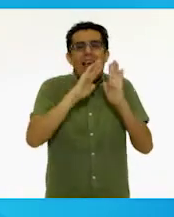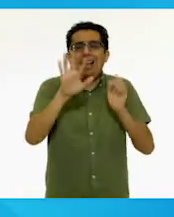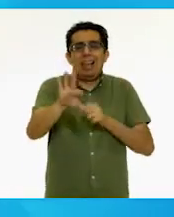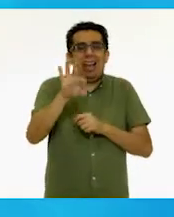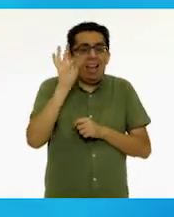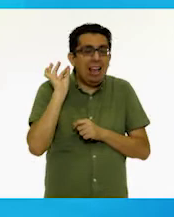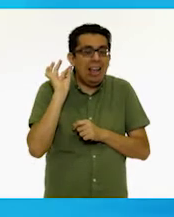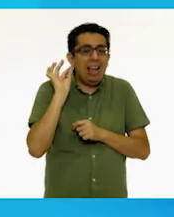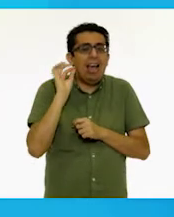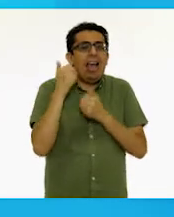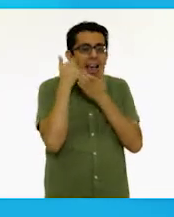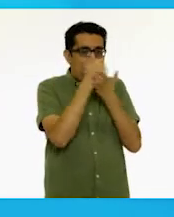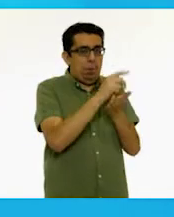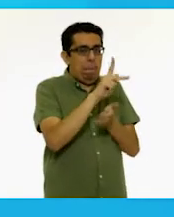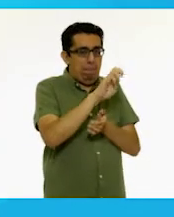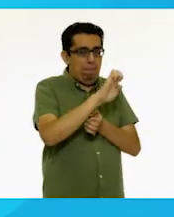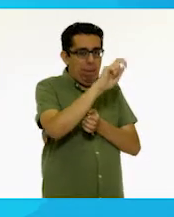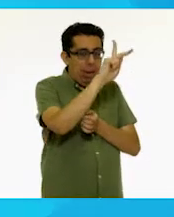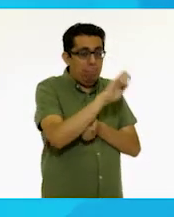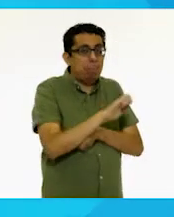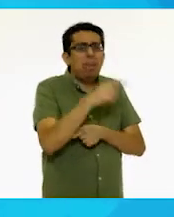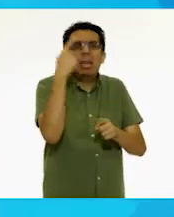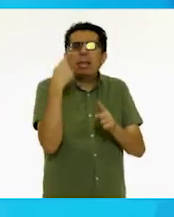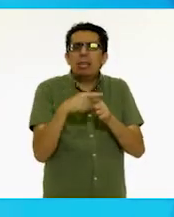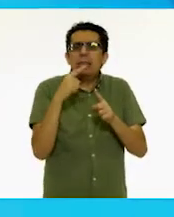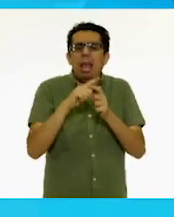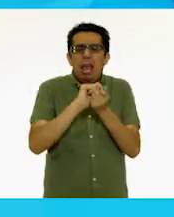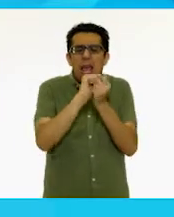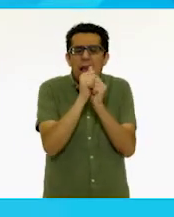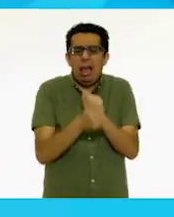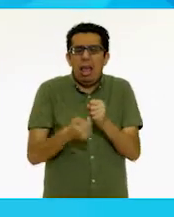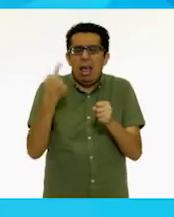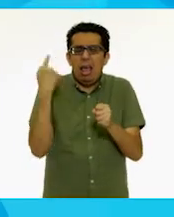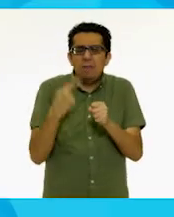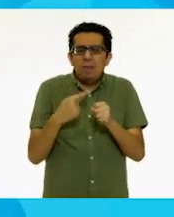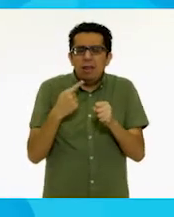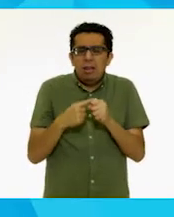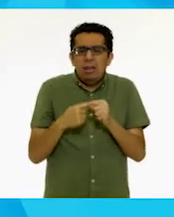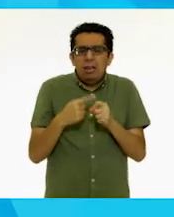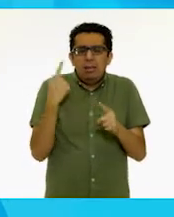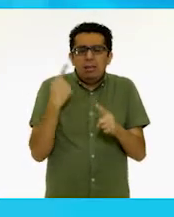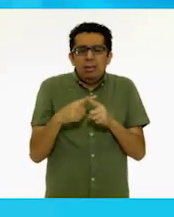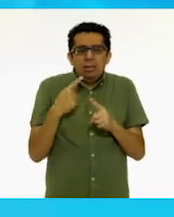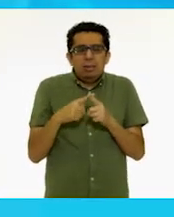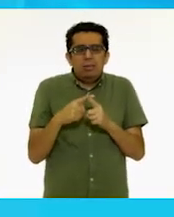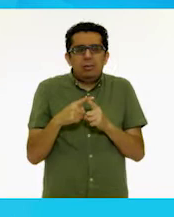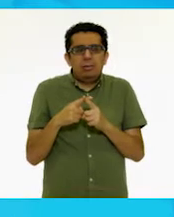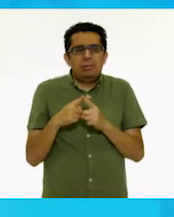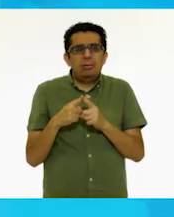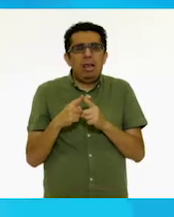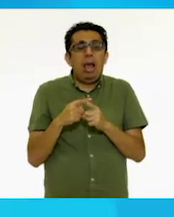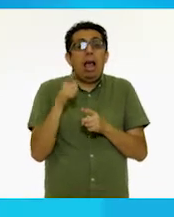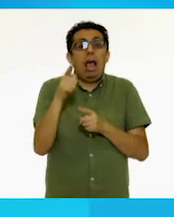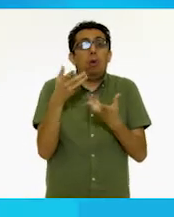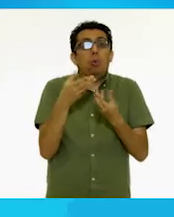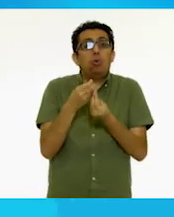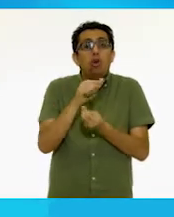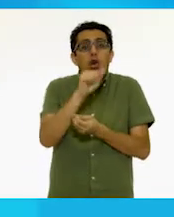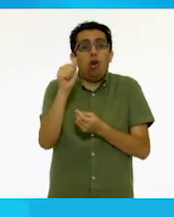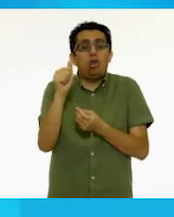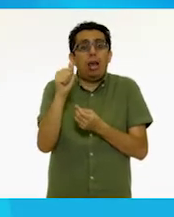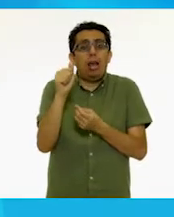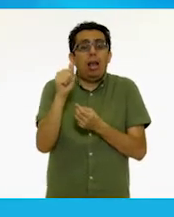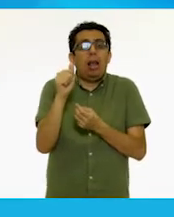ver, ¿dónde Mira, está? El que se está enfermando... Ajá. Está... Es el que está con otras dos personas de